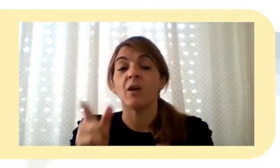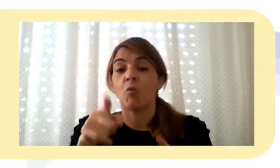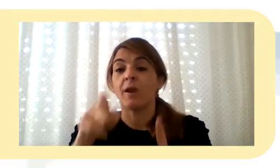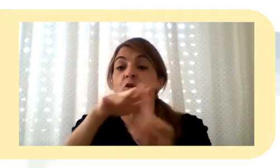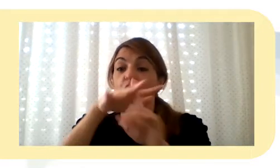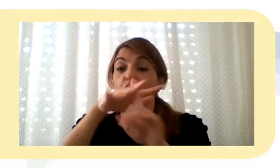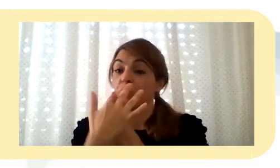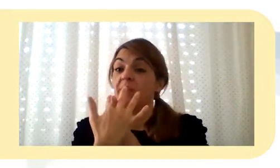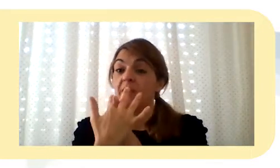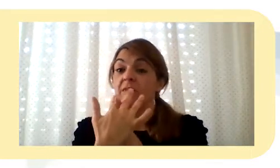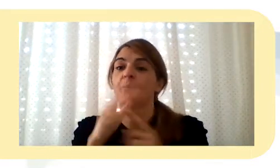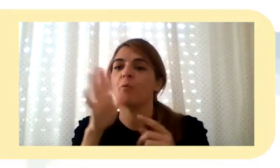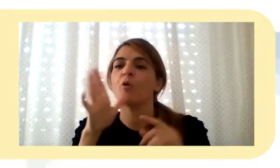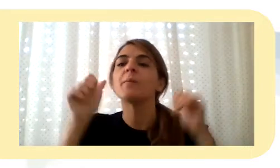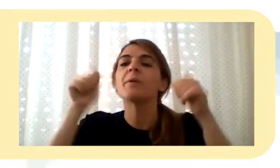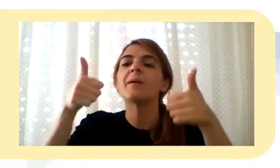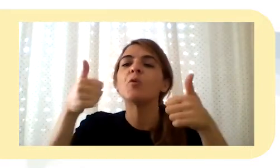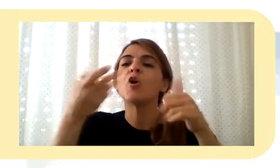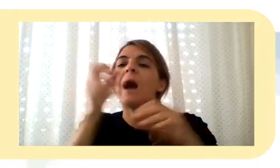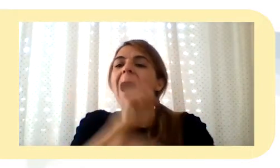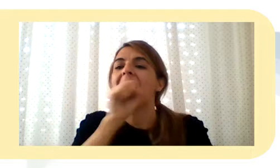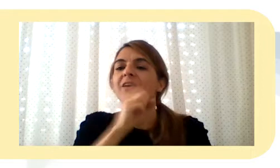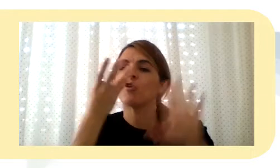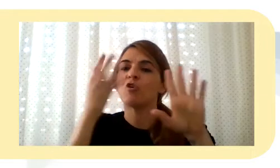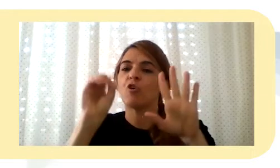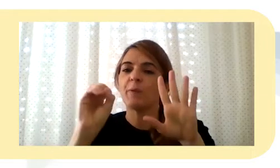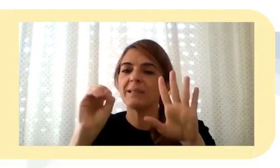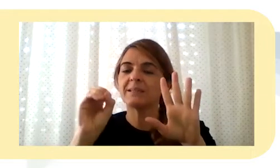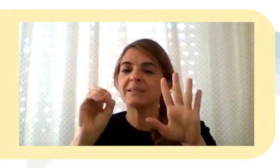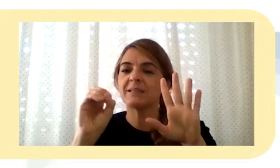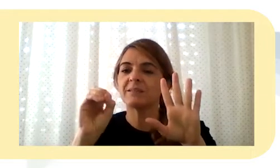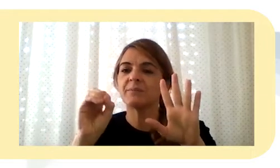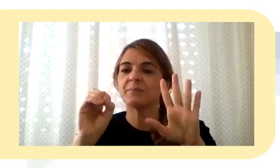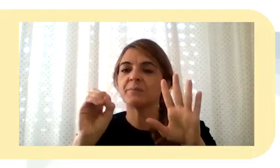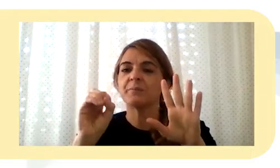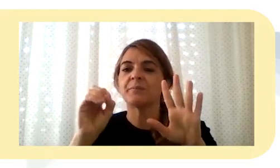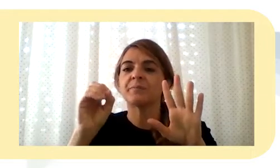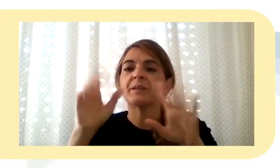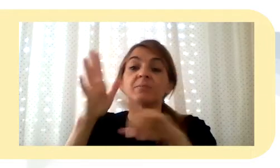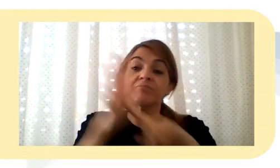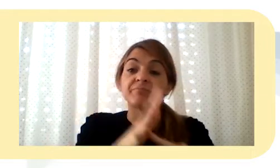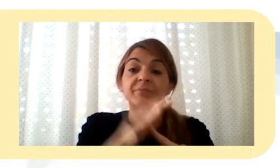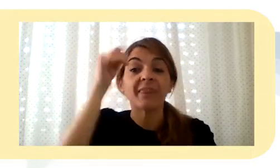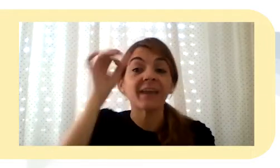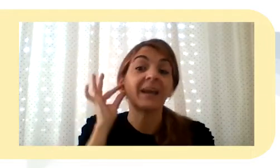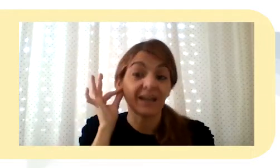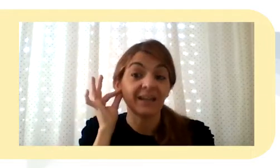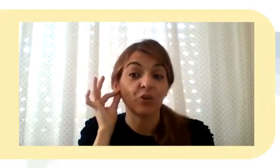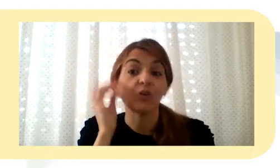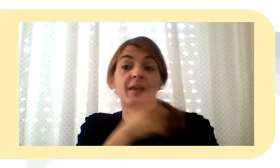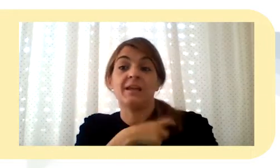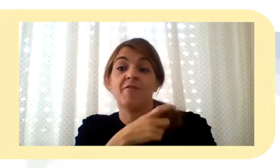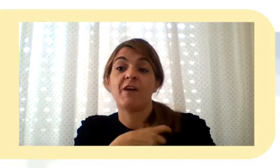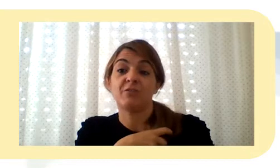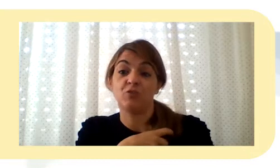precisamente desde comienzo de los 90, ya con el conocimiento que había sobre sesgos de género en el infarto agudo de miocardio,